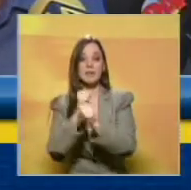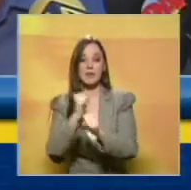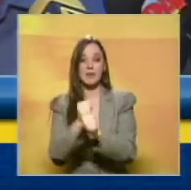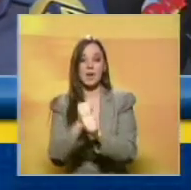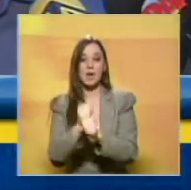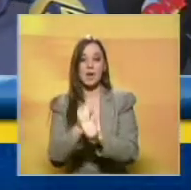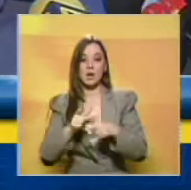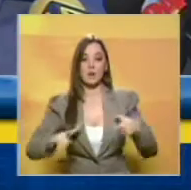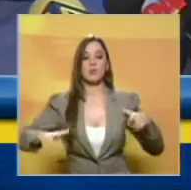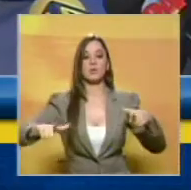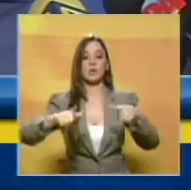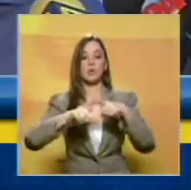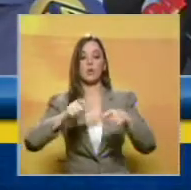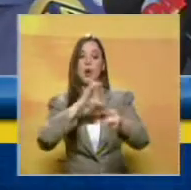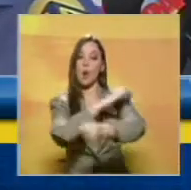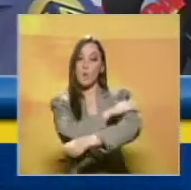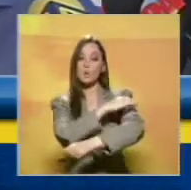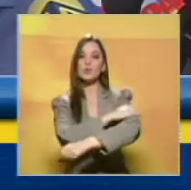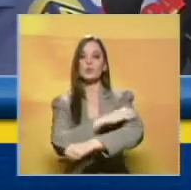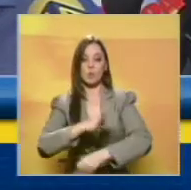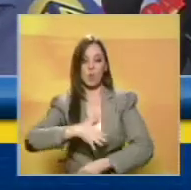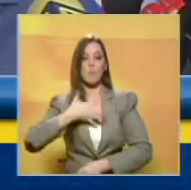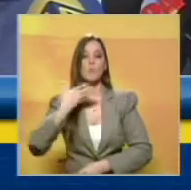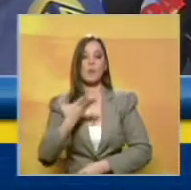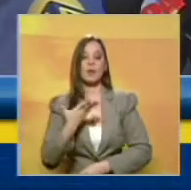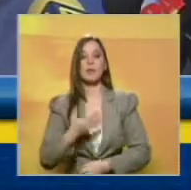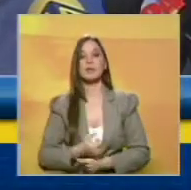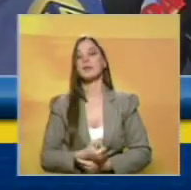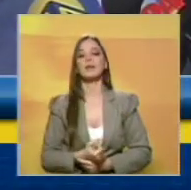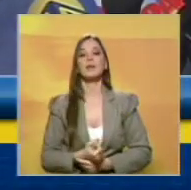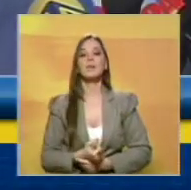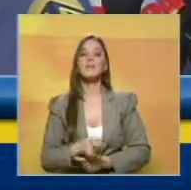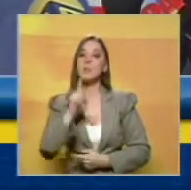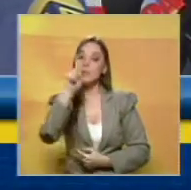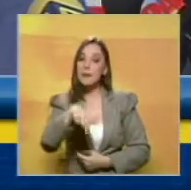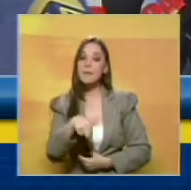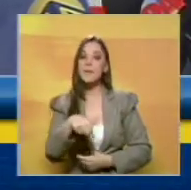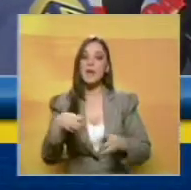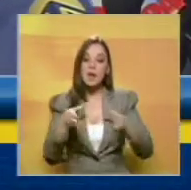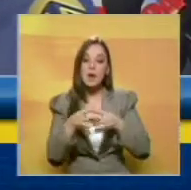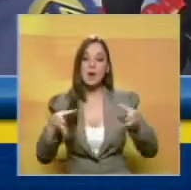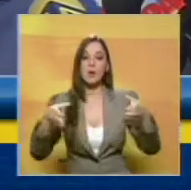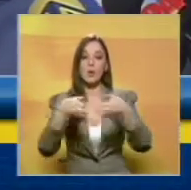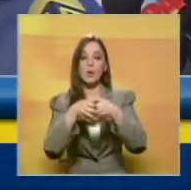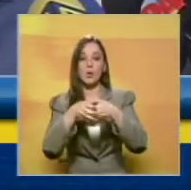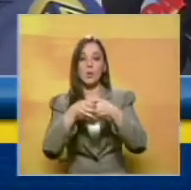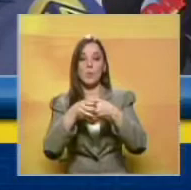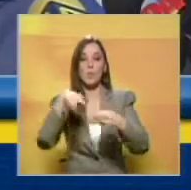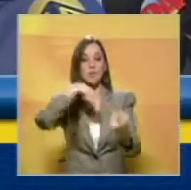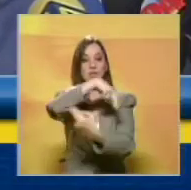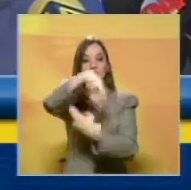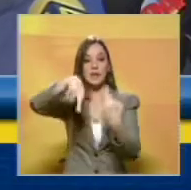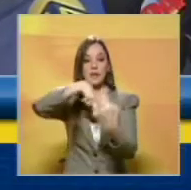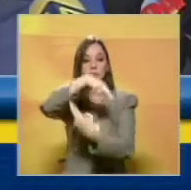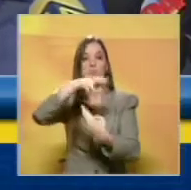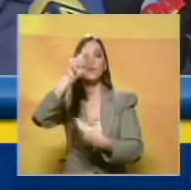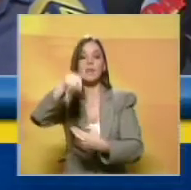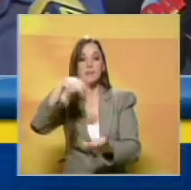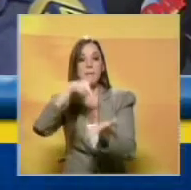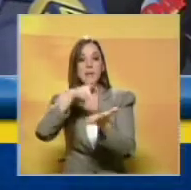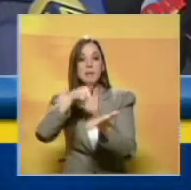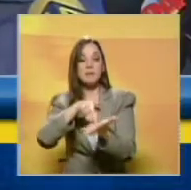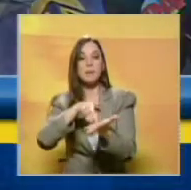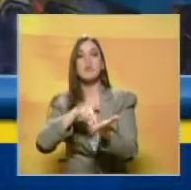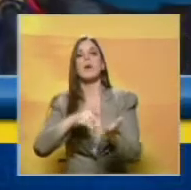que participan tienen un derecho de palabra y los sectores de la revolución, los sectores patrióticos que participamos, también